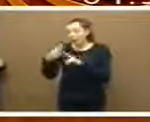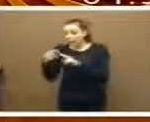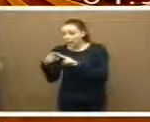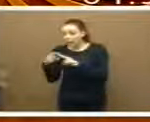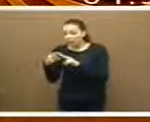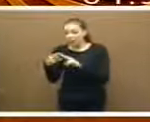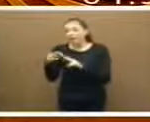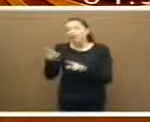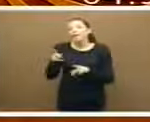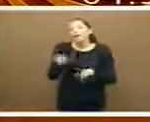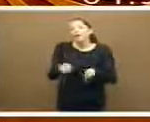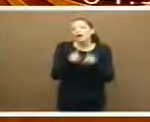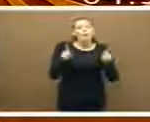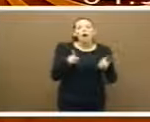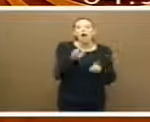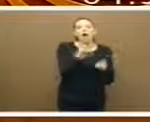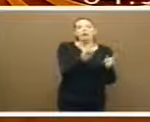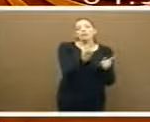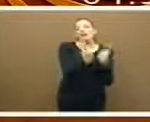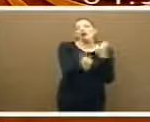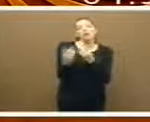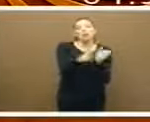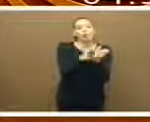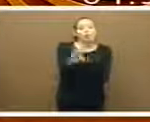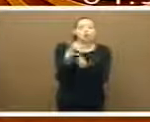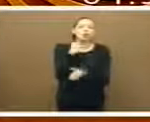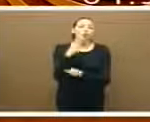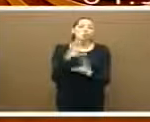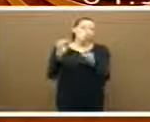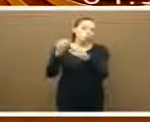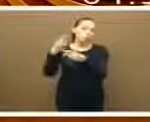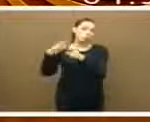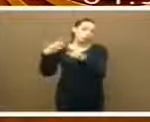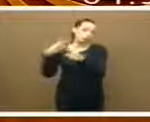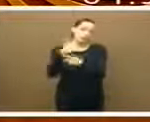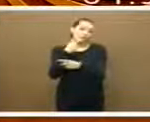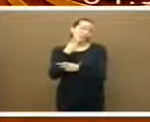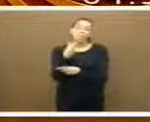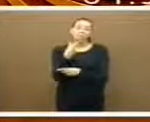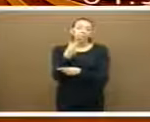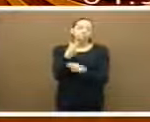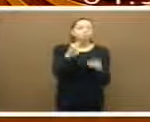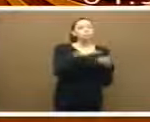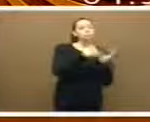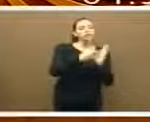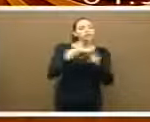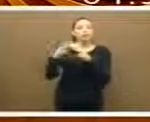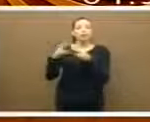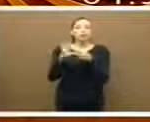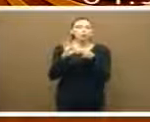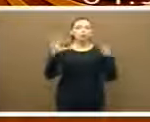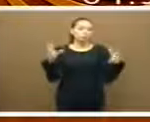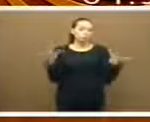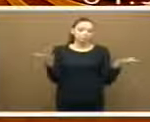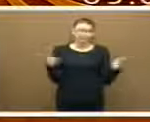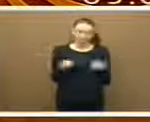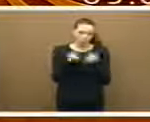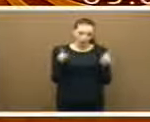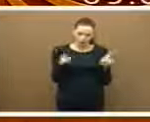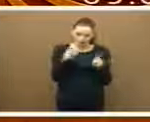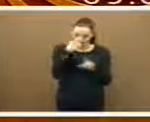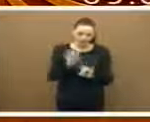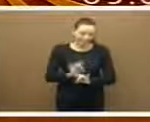algún compañero portavoz de distintos grupos parlamentarios ponga de manifiesto que la política y la técnica no van de la mano, no podemos obviar que la